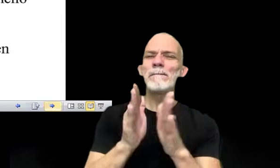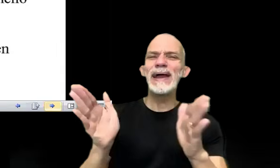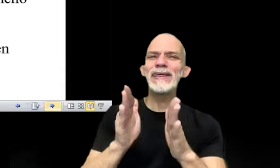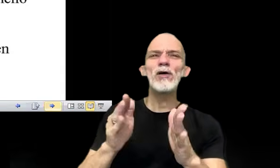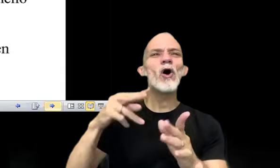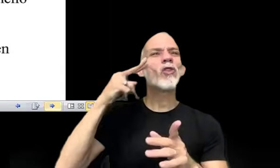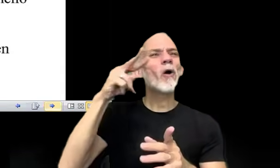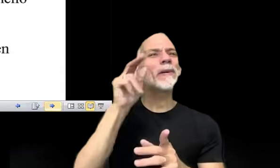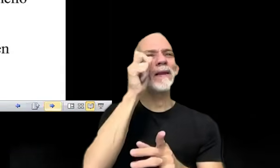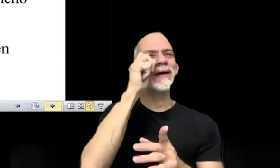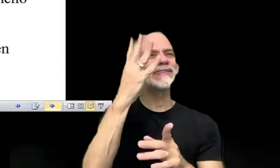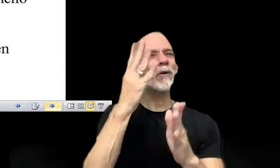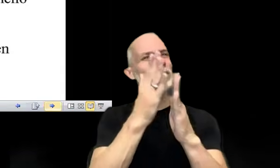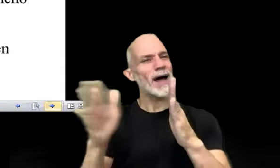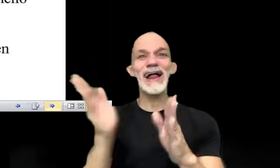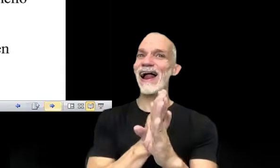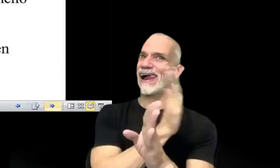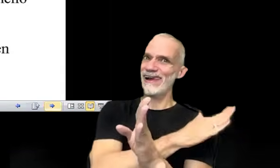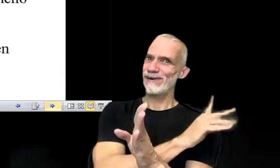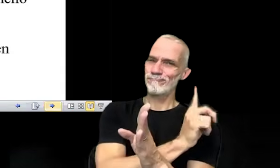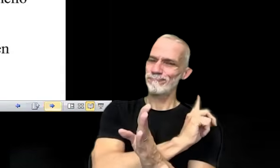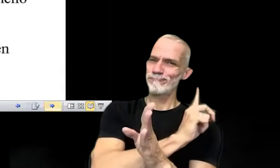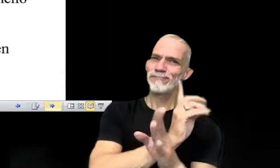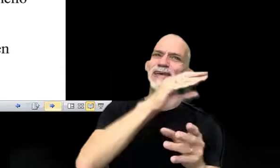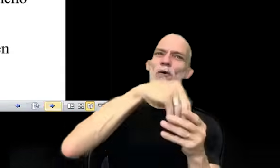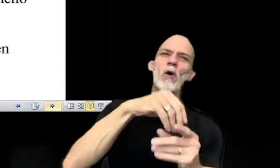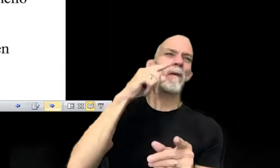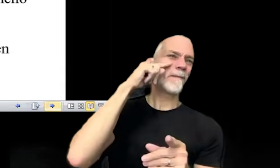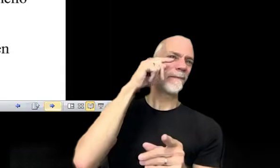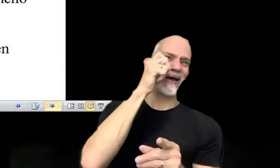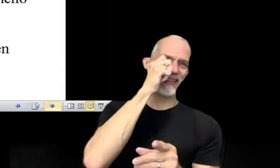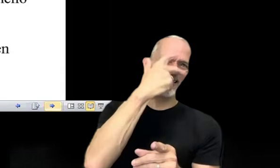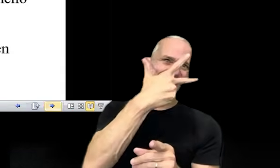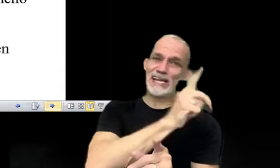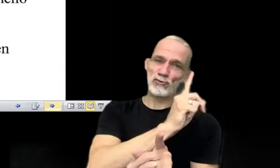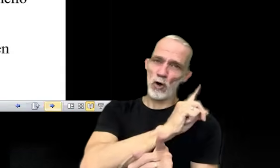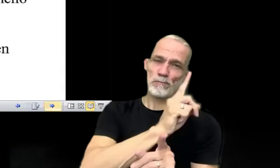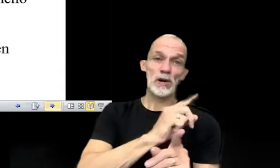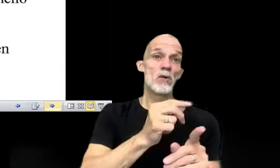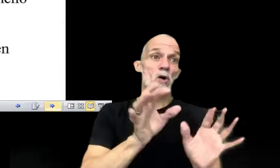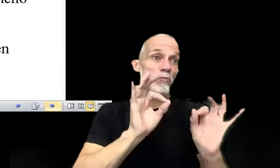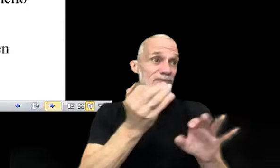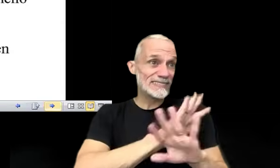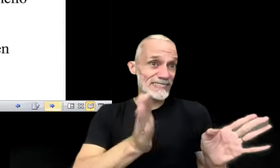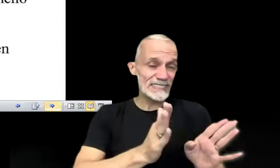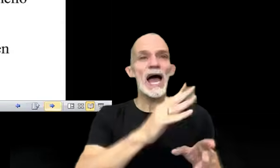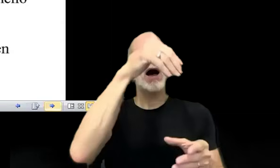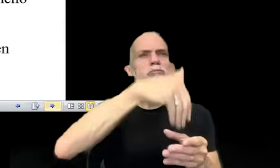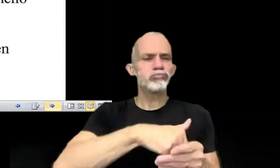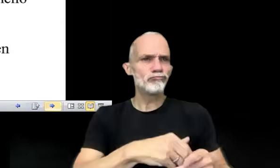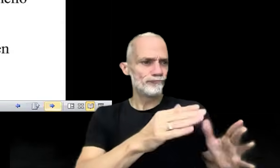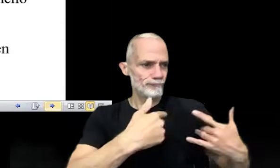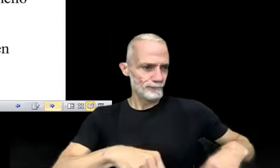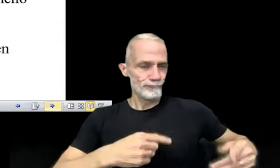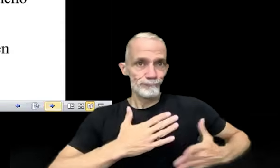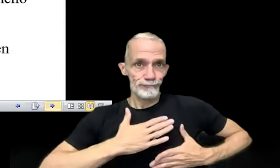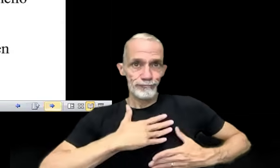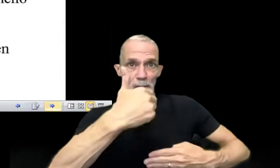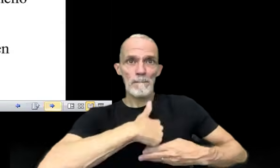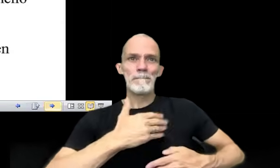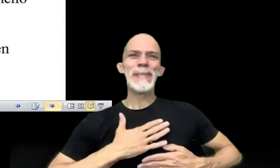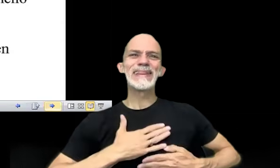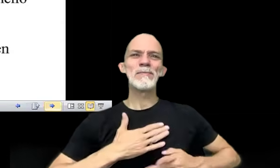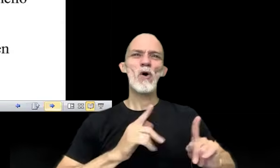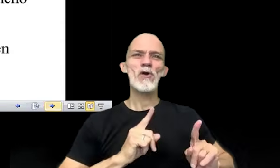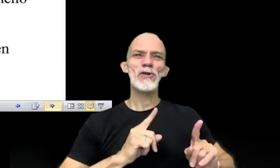periodo 2024, ¿sí? No podía incluir, por supuesto, 2023, porque los bienes regularizados ingresaron al PAT, se consideran ingresados